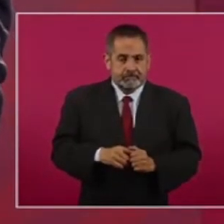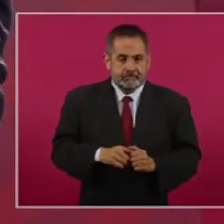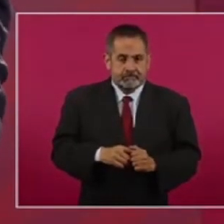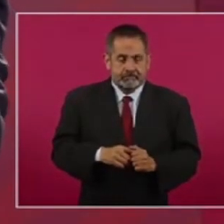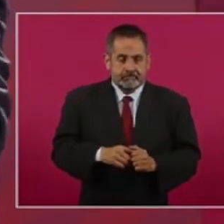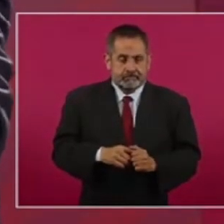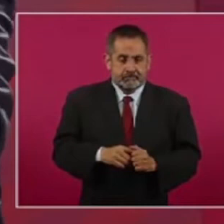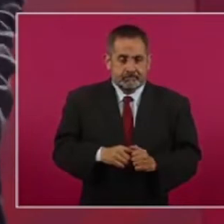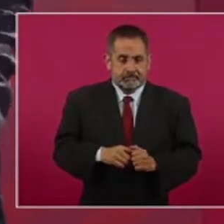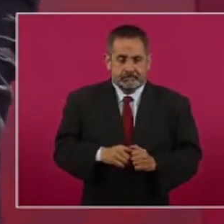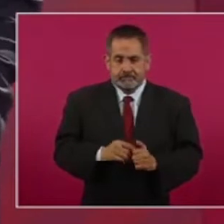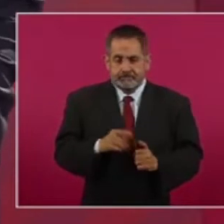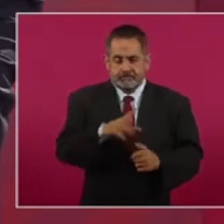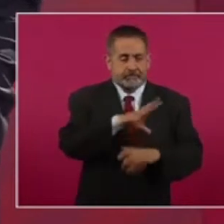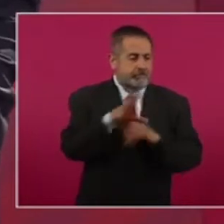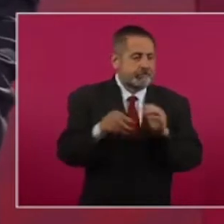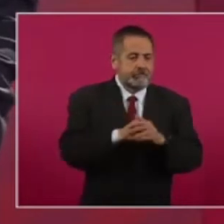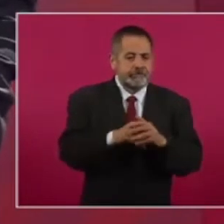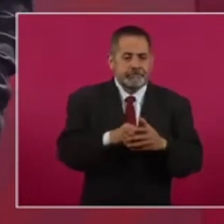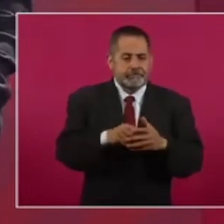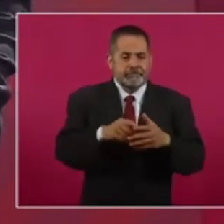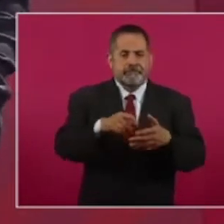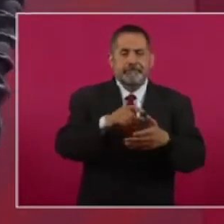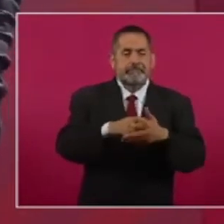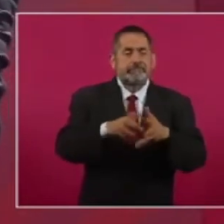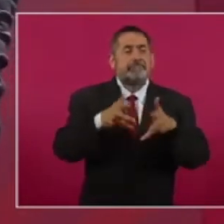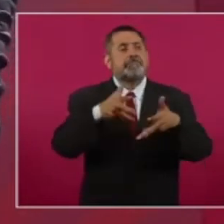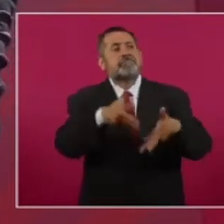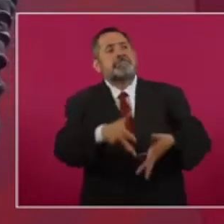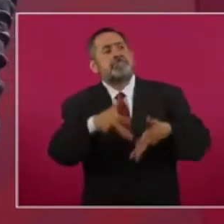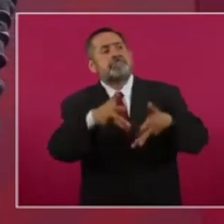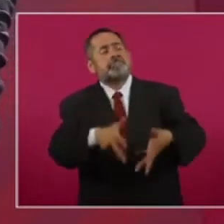Por lo general, esos equipos ahí quedaban,